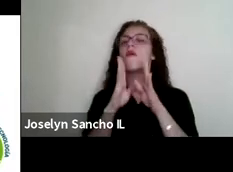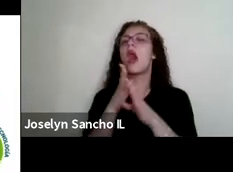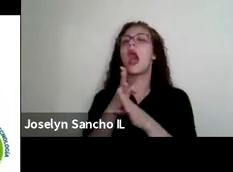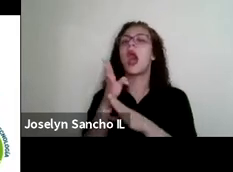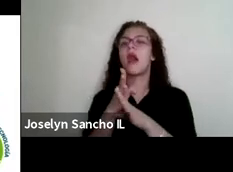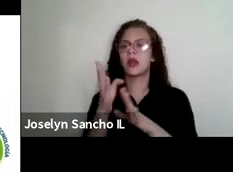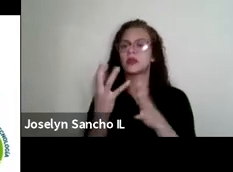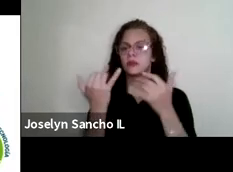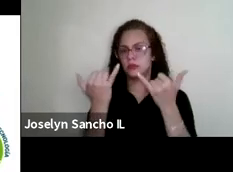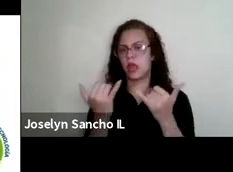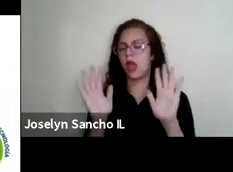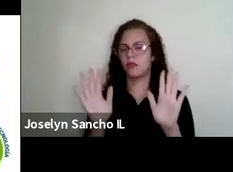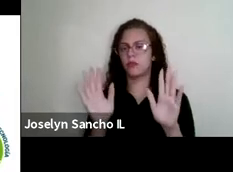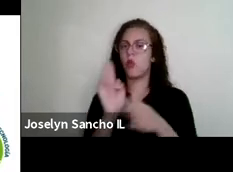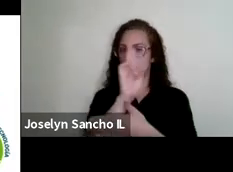carreras ya